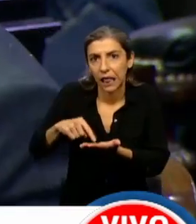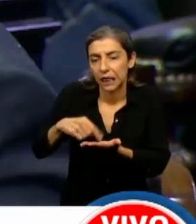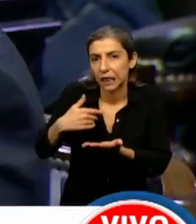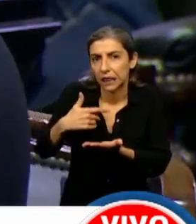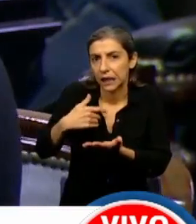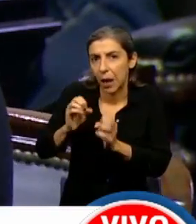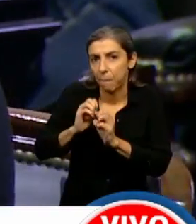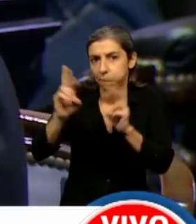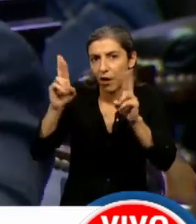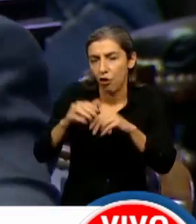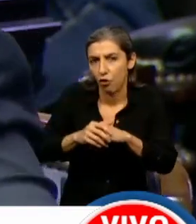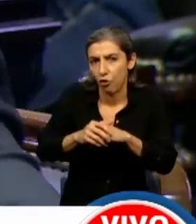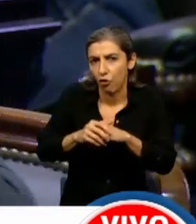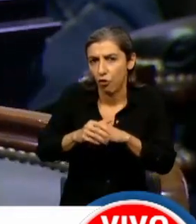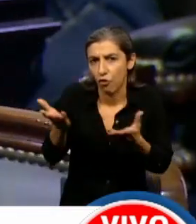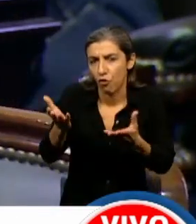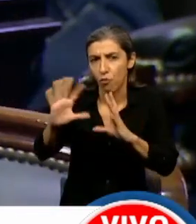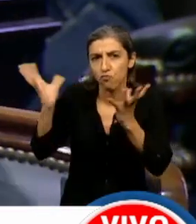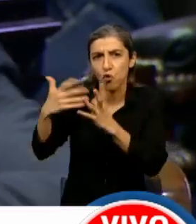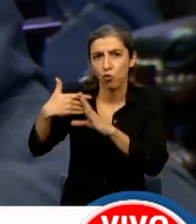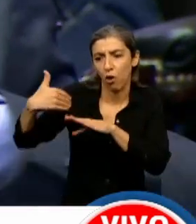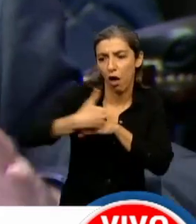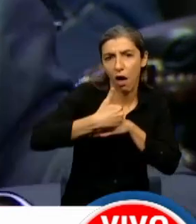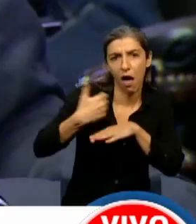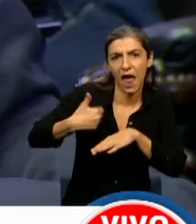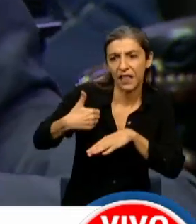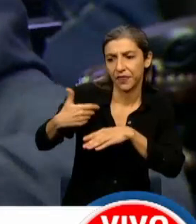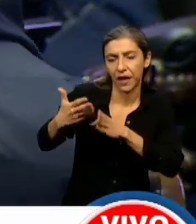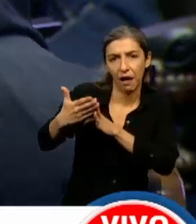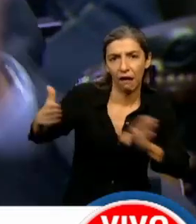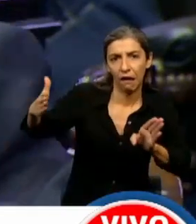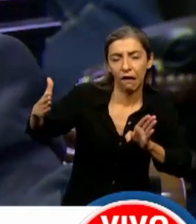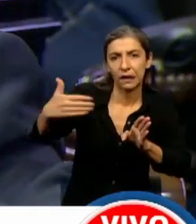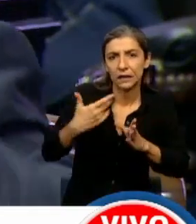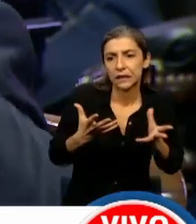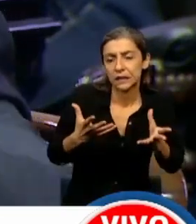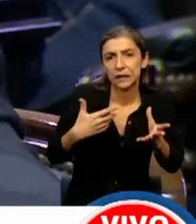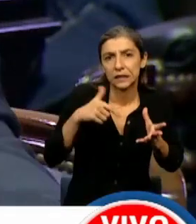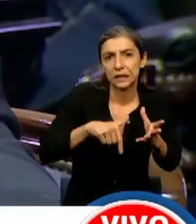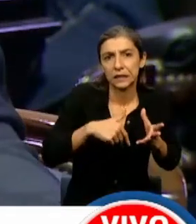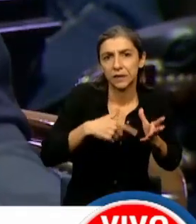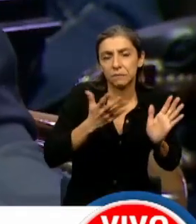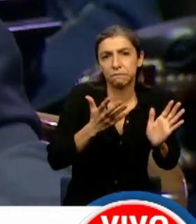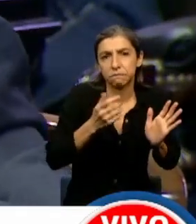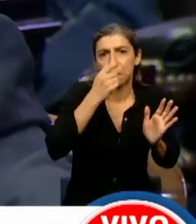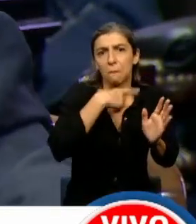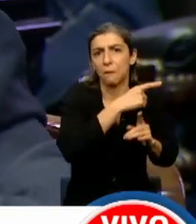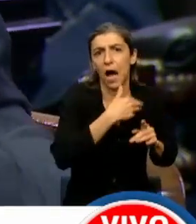el macrismo que dejó a la argentina quebrada defendiendo a guzmán como el modelo del funcionario